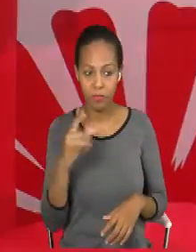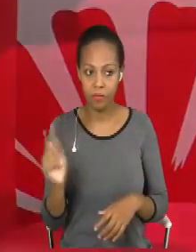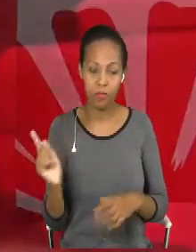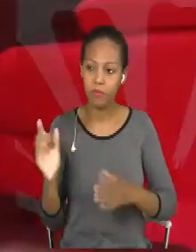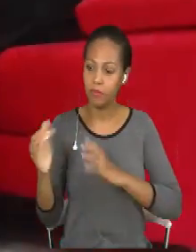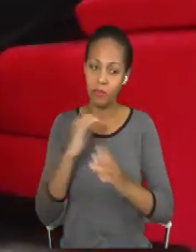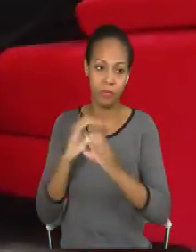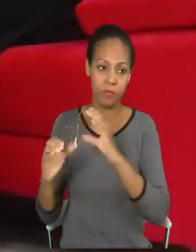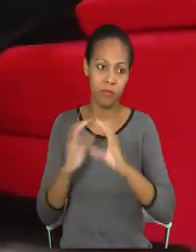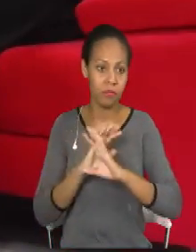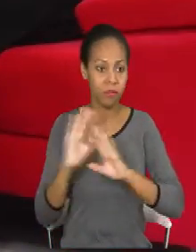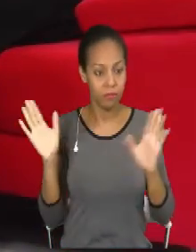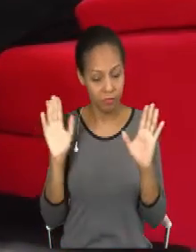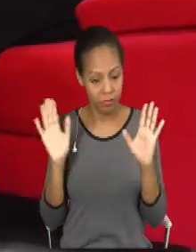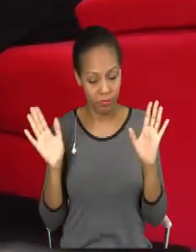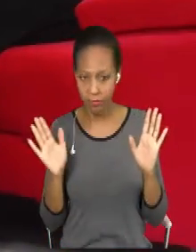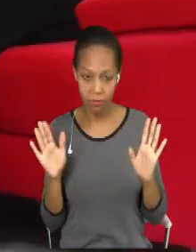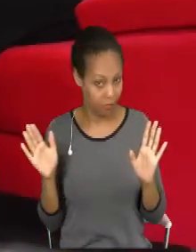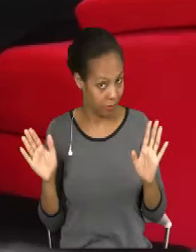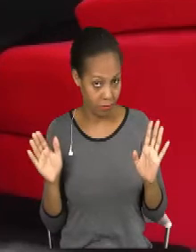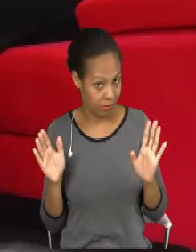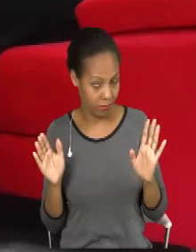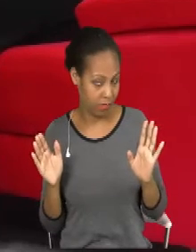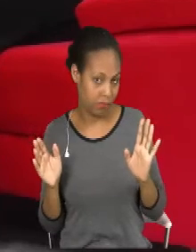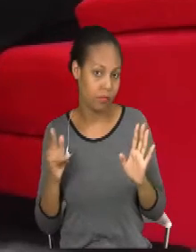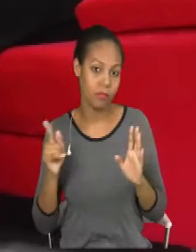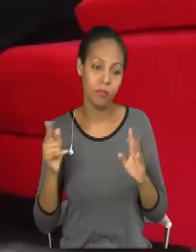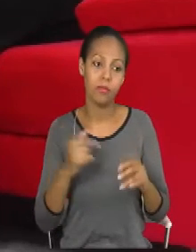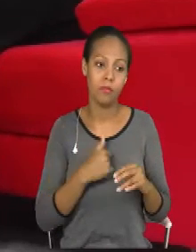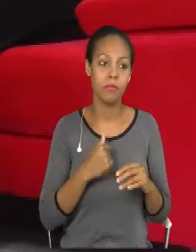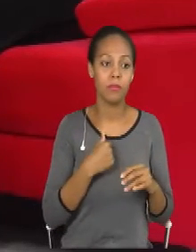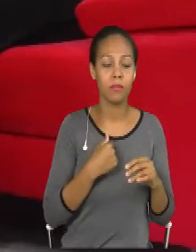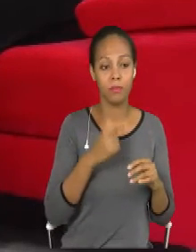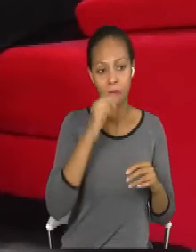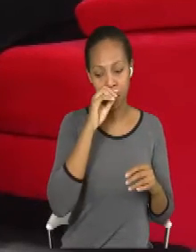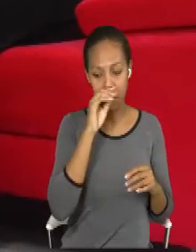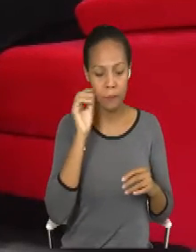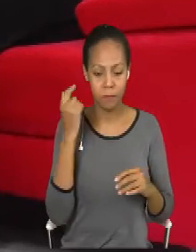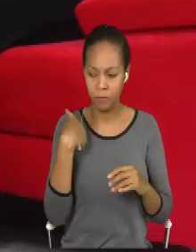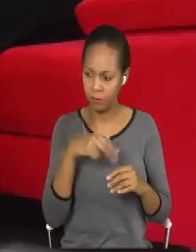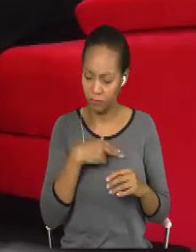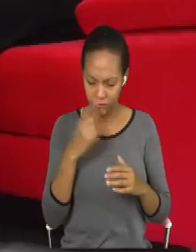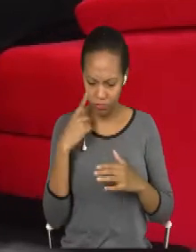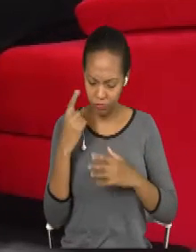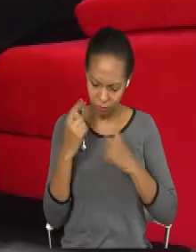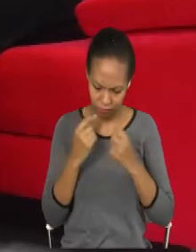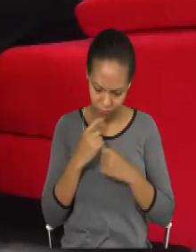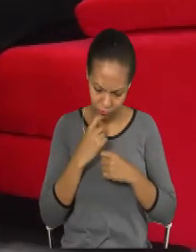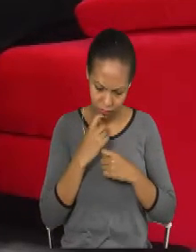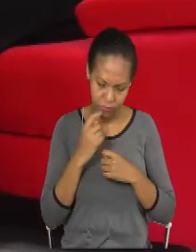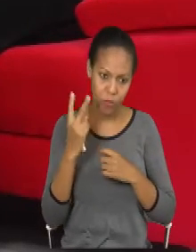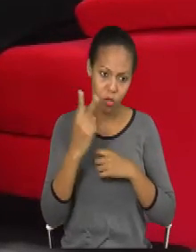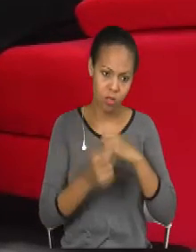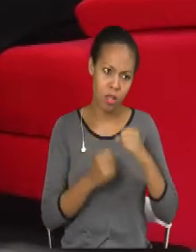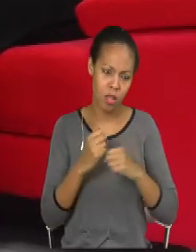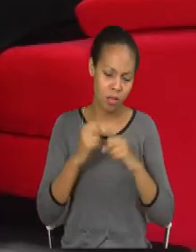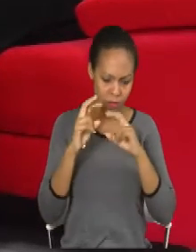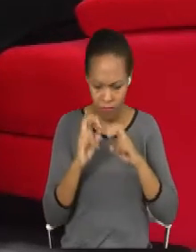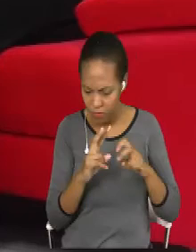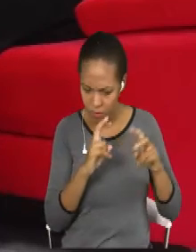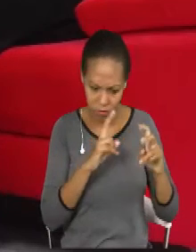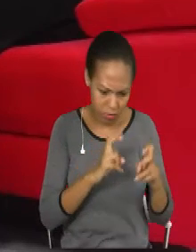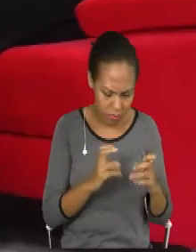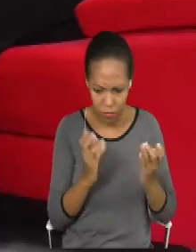es algo justamente, es una de las conclusiones que he sacado luego de 2 años de estudio constante, de